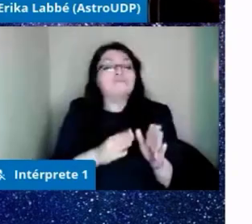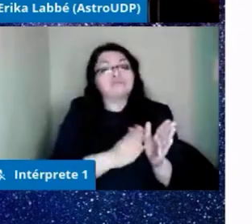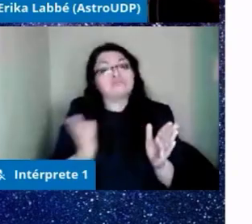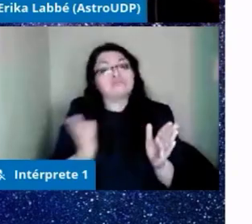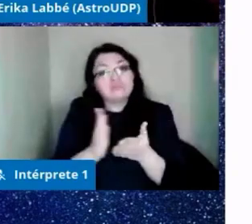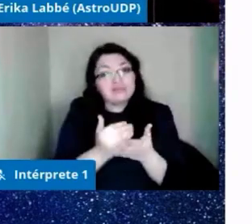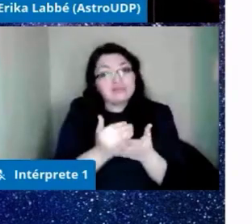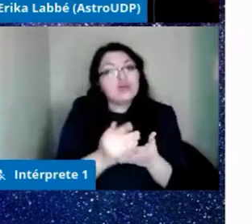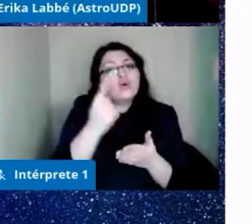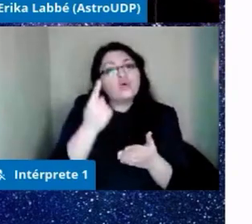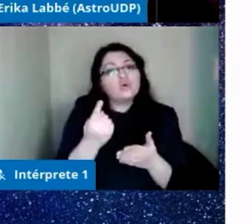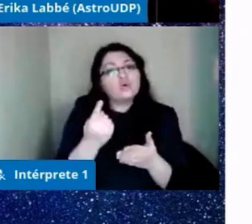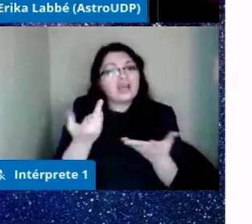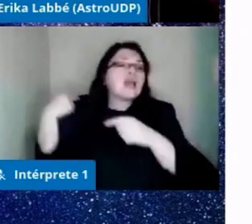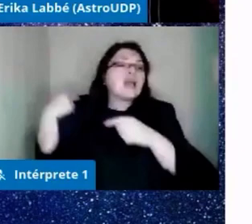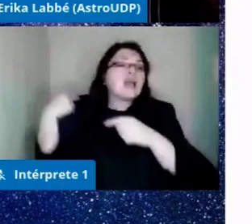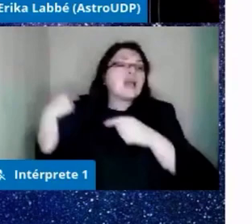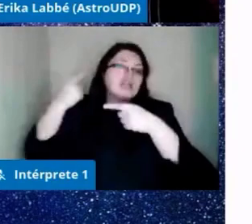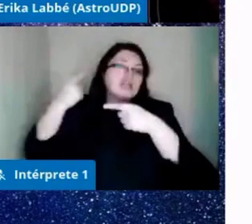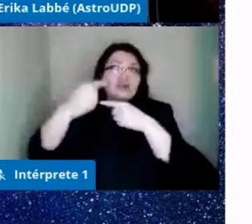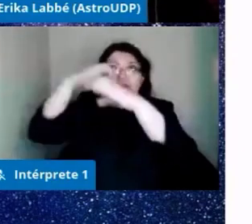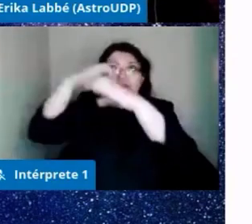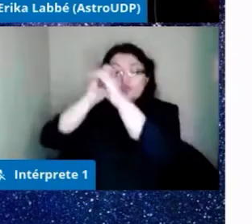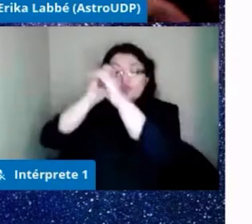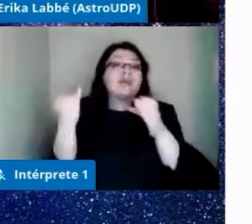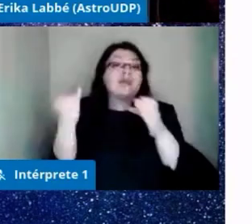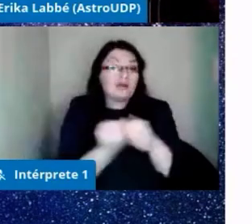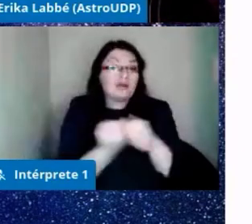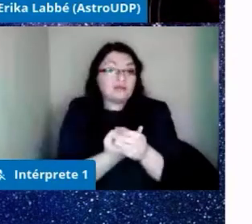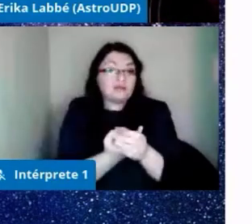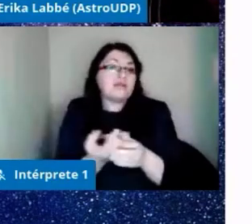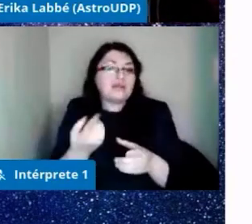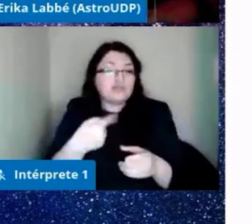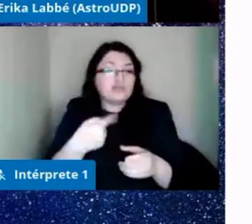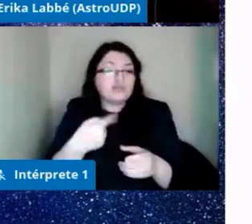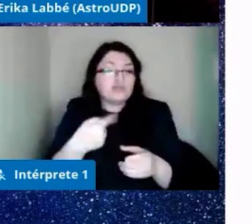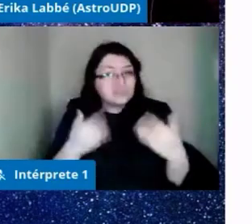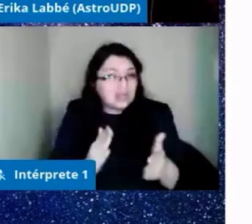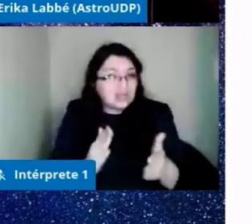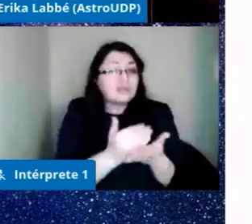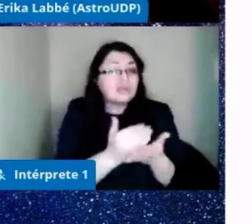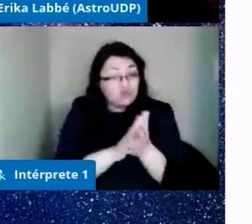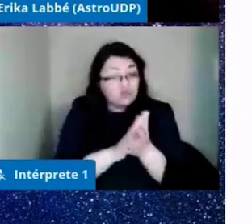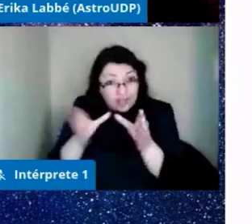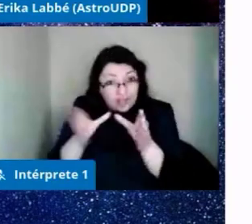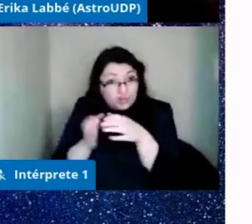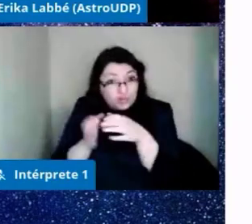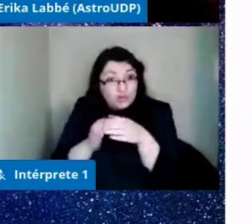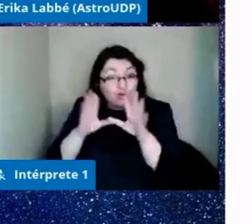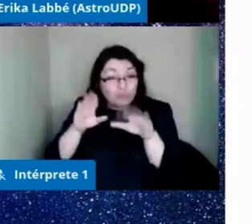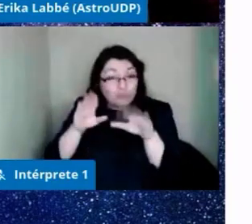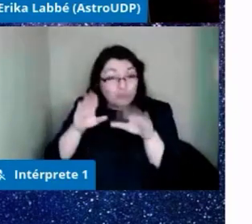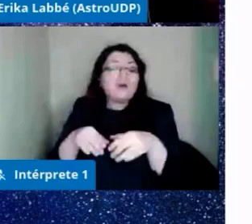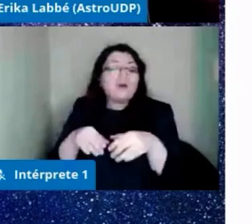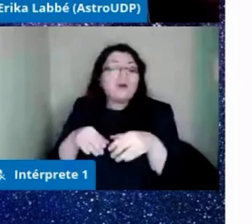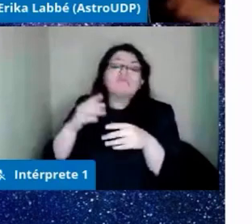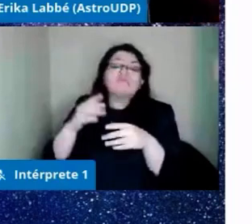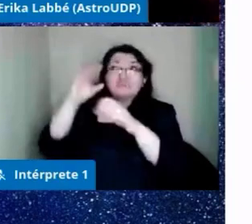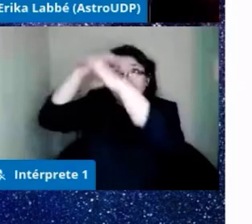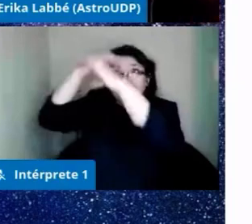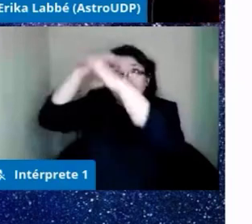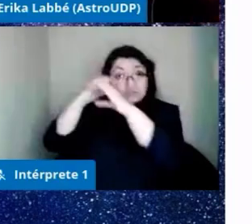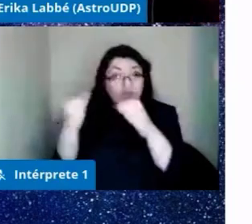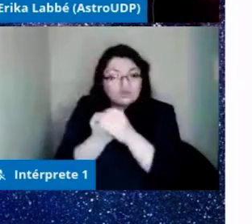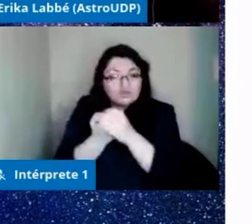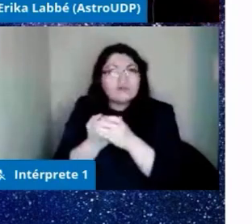va a llamar Historias de Astronomía Inclusiva, la estamos organizando entre todo este grupo de Astronomía Inclusiva, y somos unas